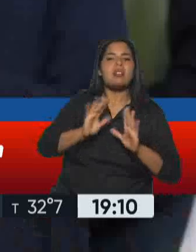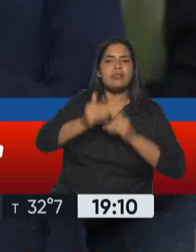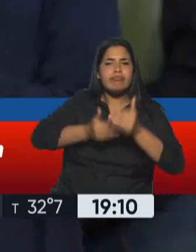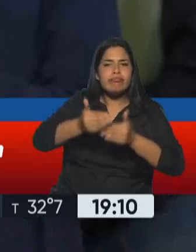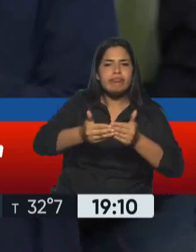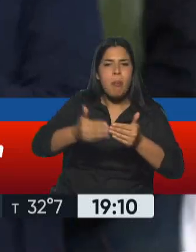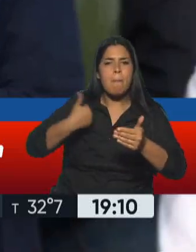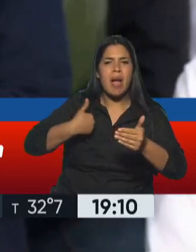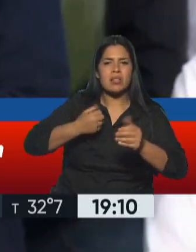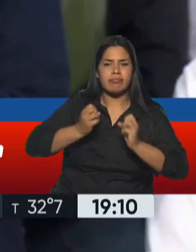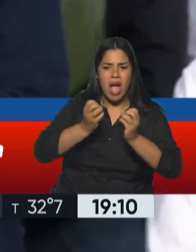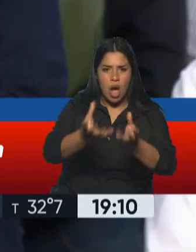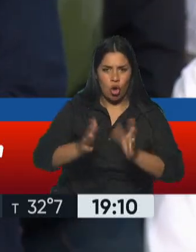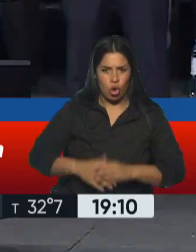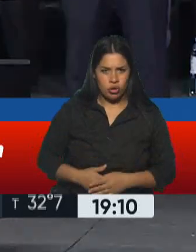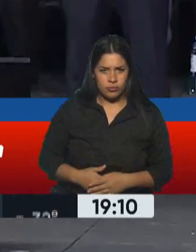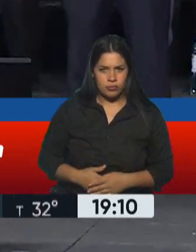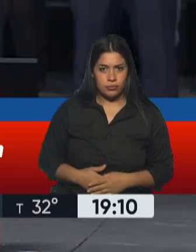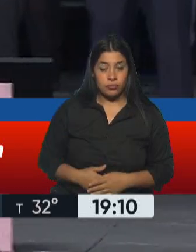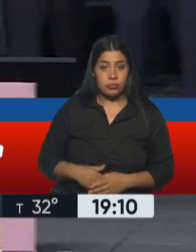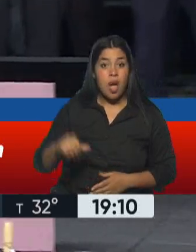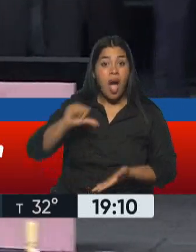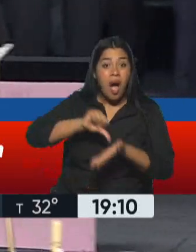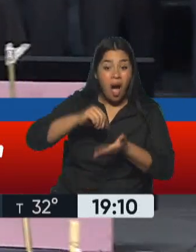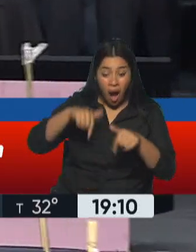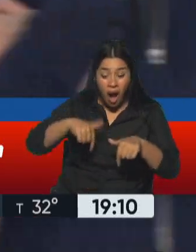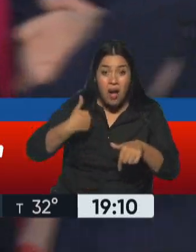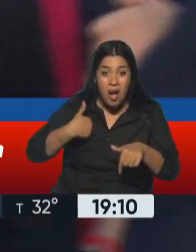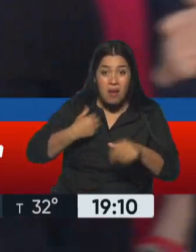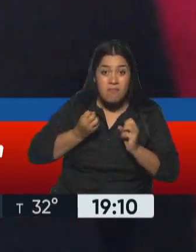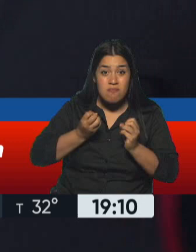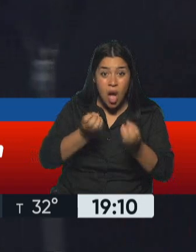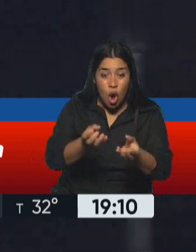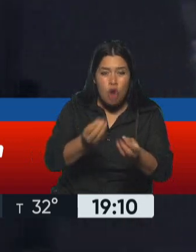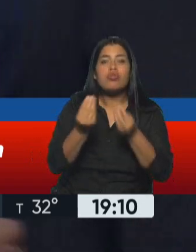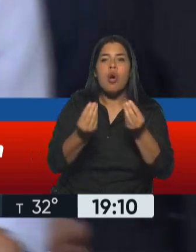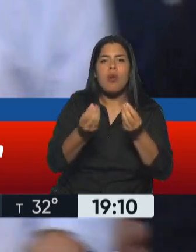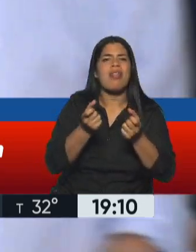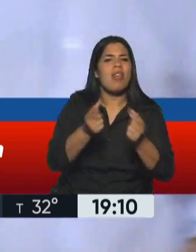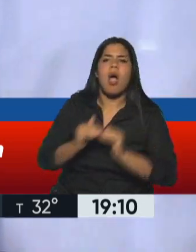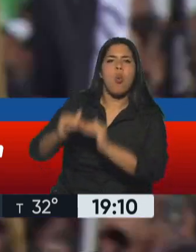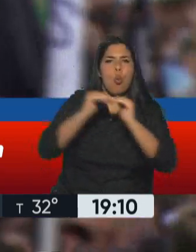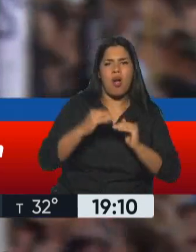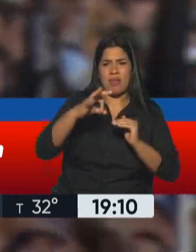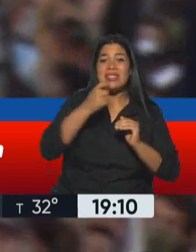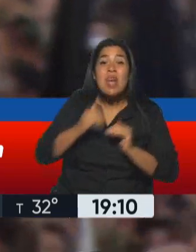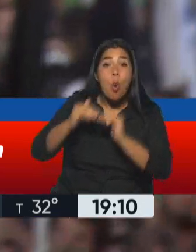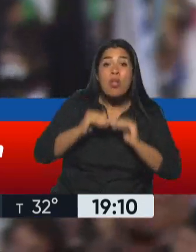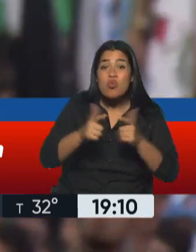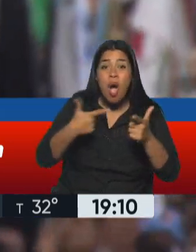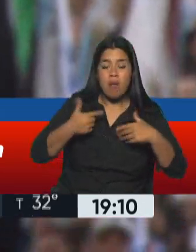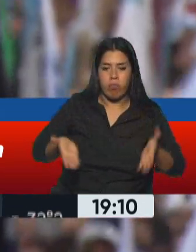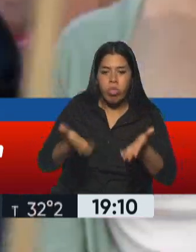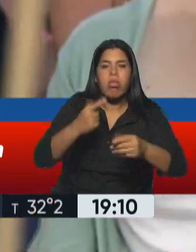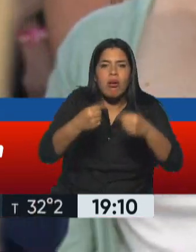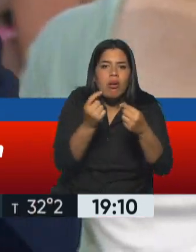Para que el país crezca, tenemos que garantizar igualdad. Sin igualdad es muy difícil crecer. Sin igualdad